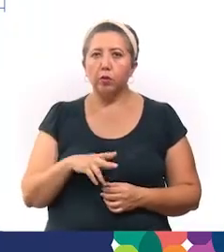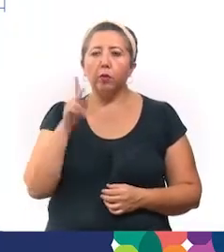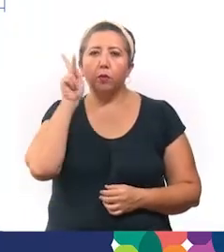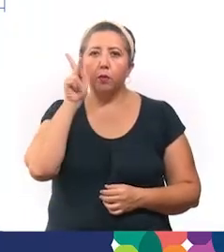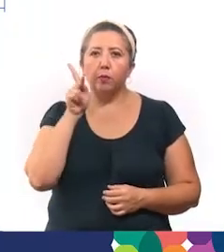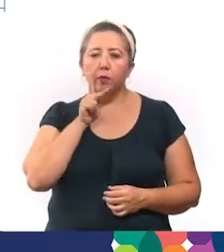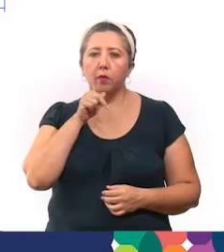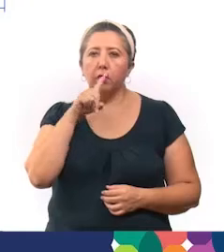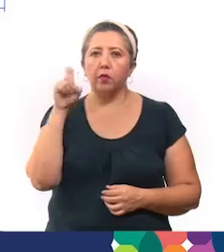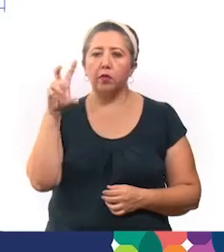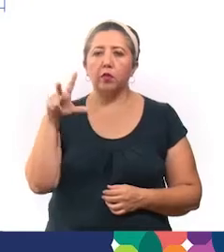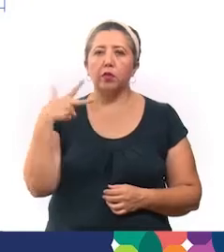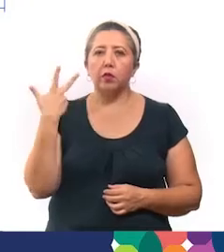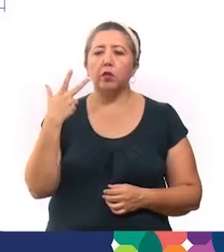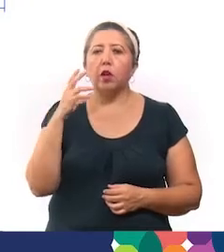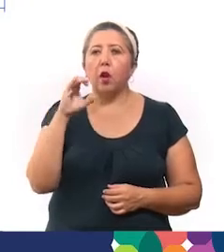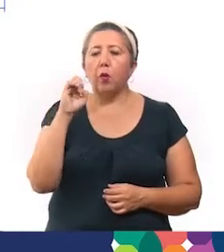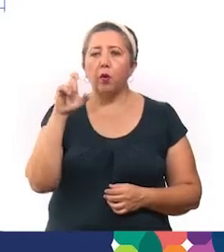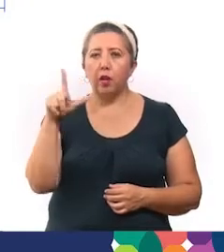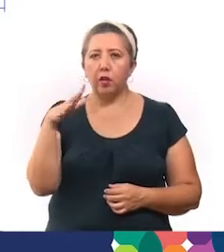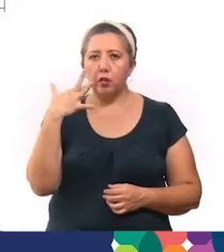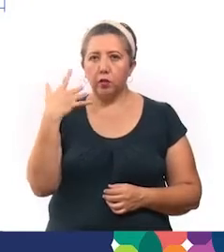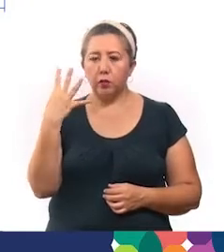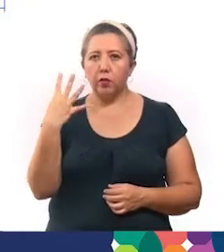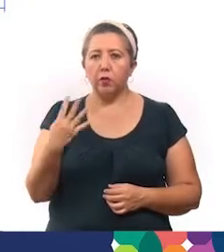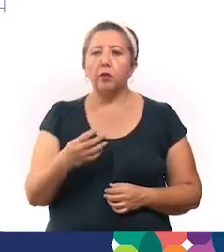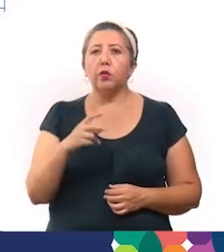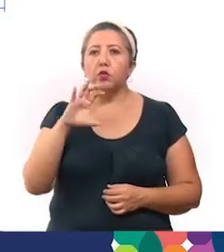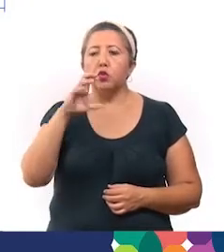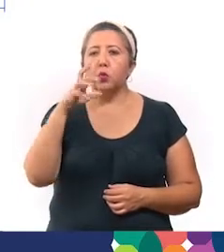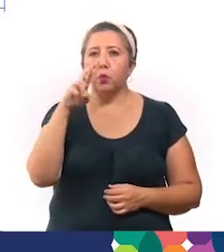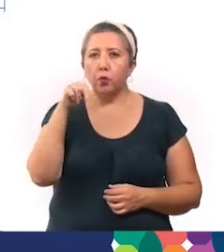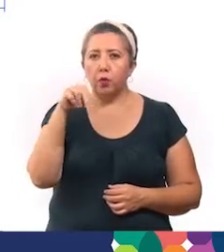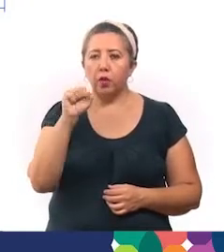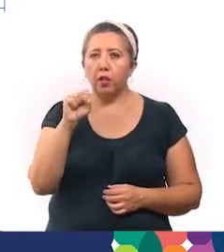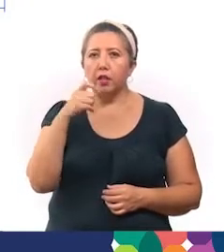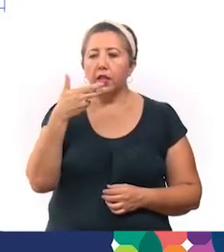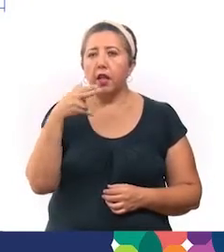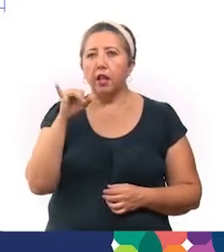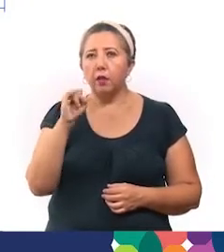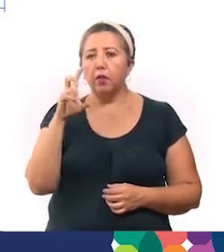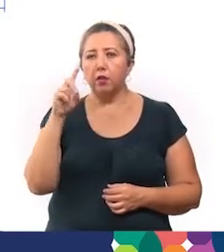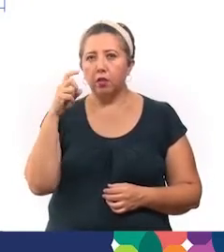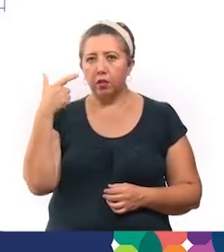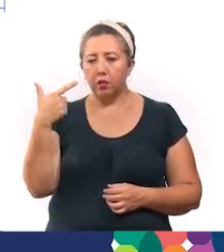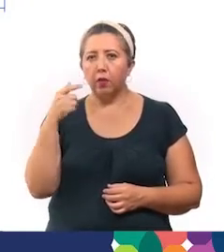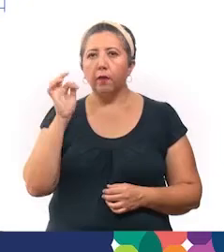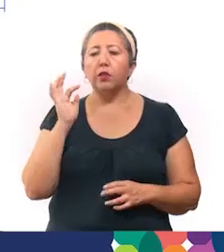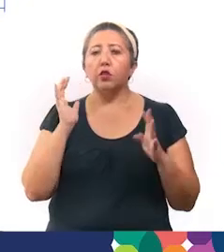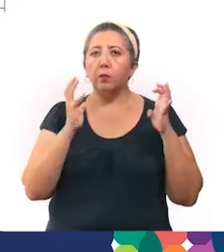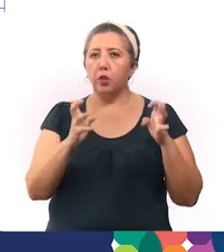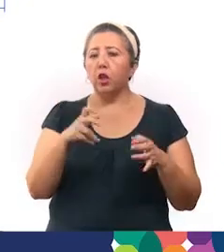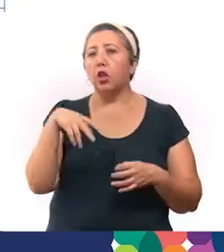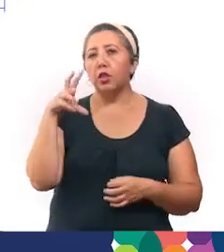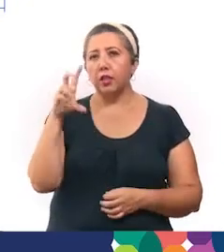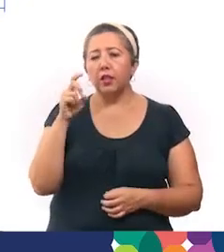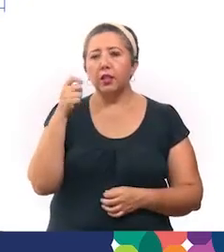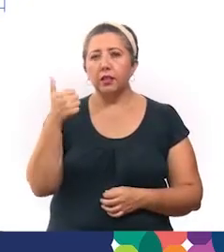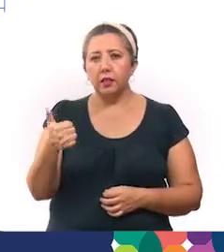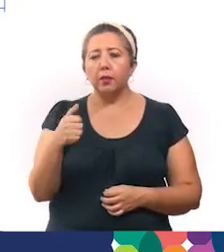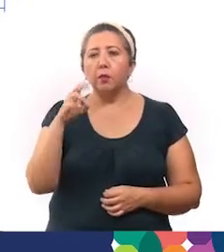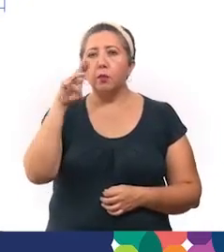Juan Pablo II 113, Ciudad Cauquel 54, Chubornada Hidalgo 37, Francisco de Montejo